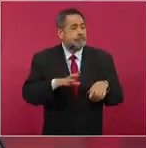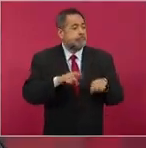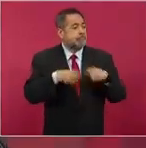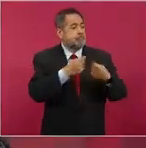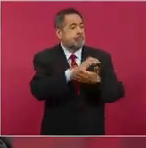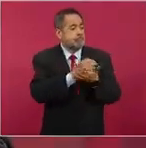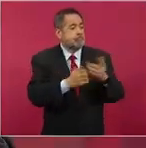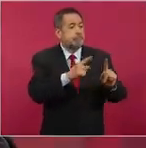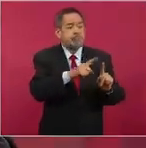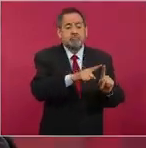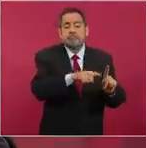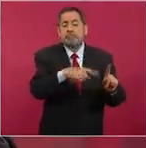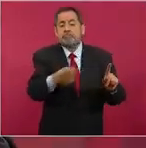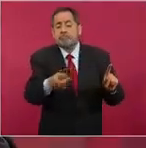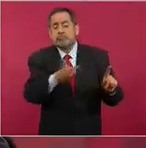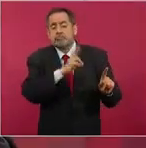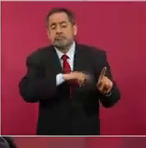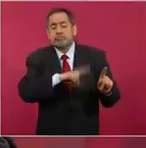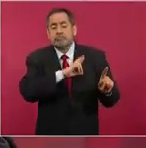casa